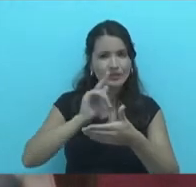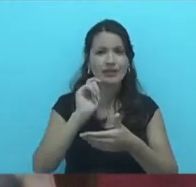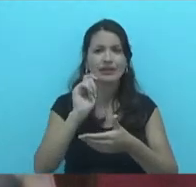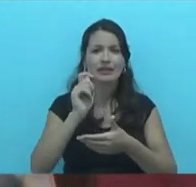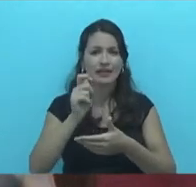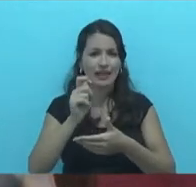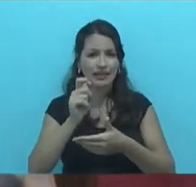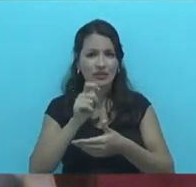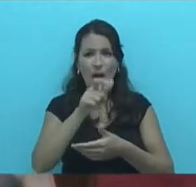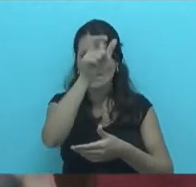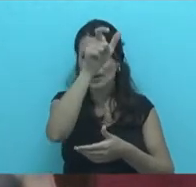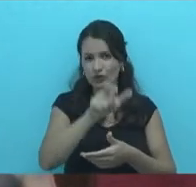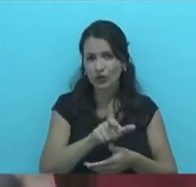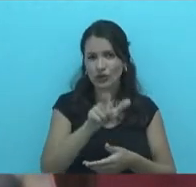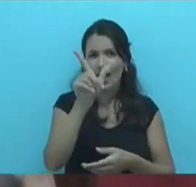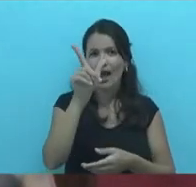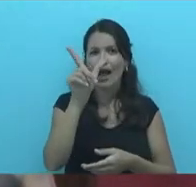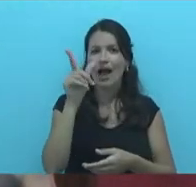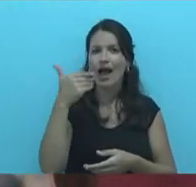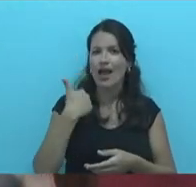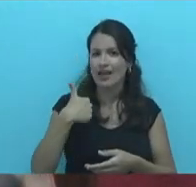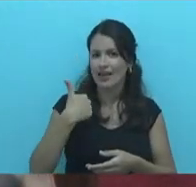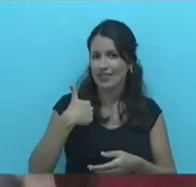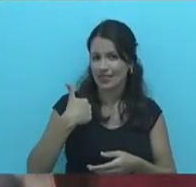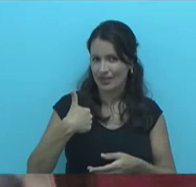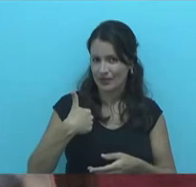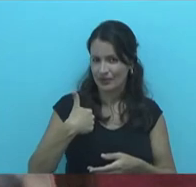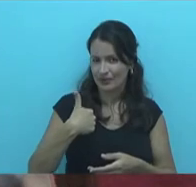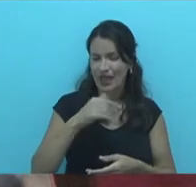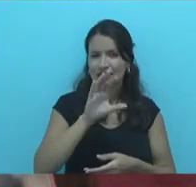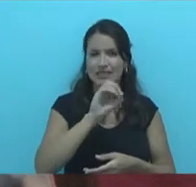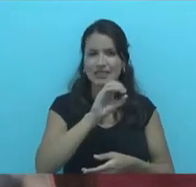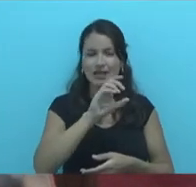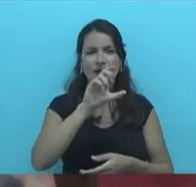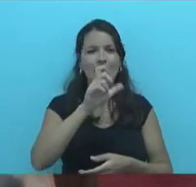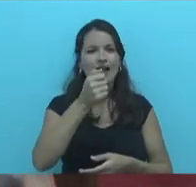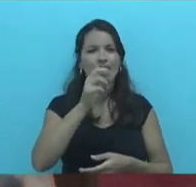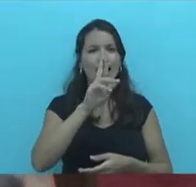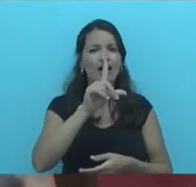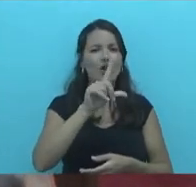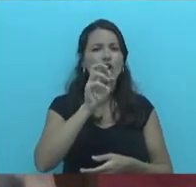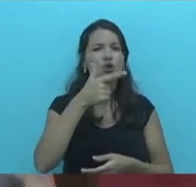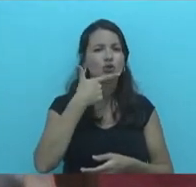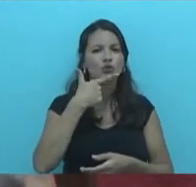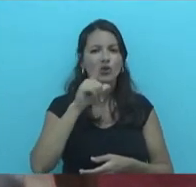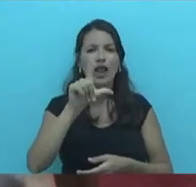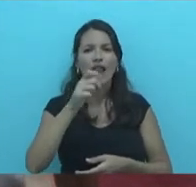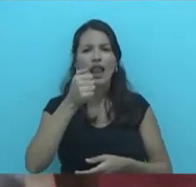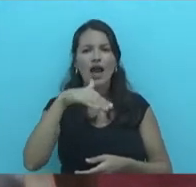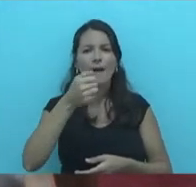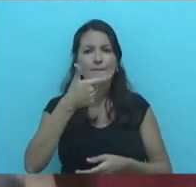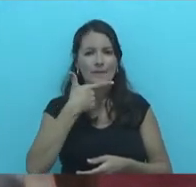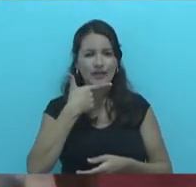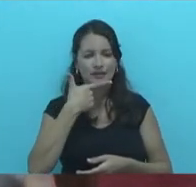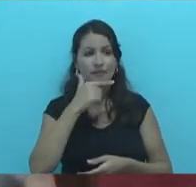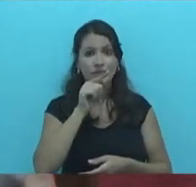justamente es un argentino, que es Carlos Saavedra Lamas, que a los 58